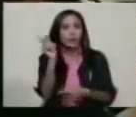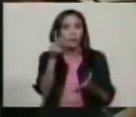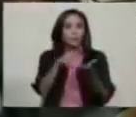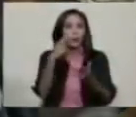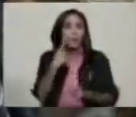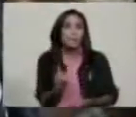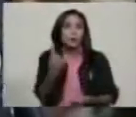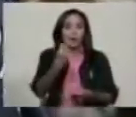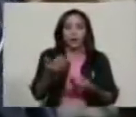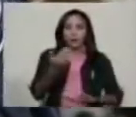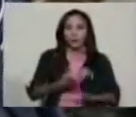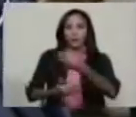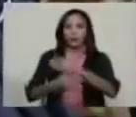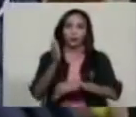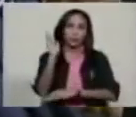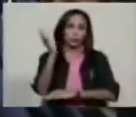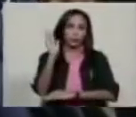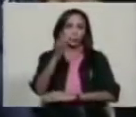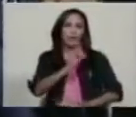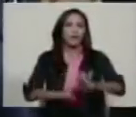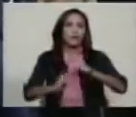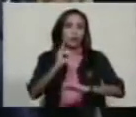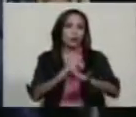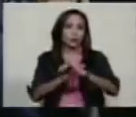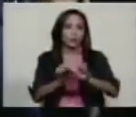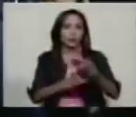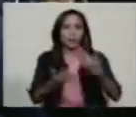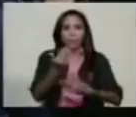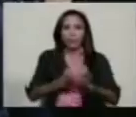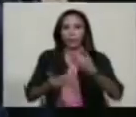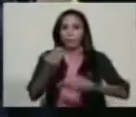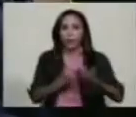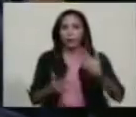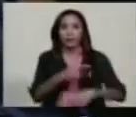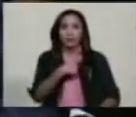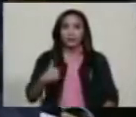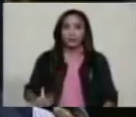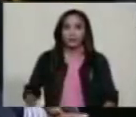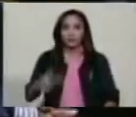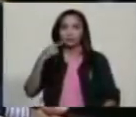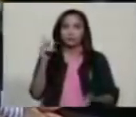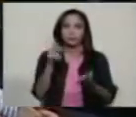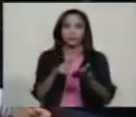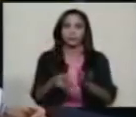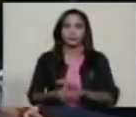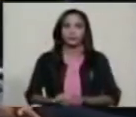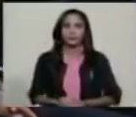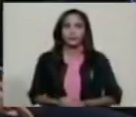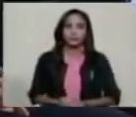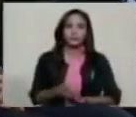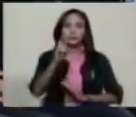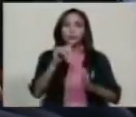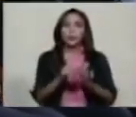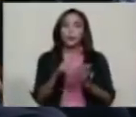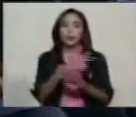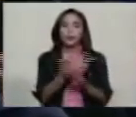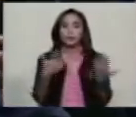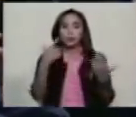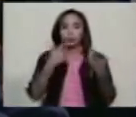primera exposición internacional de importación de China en Shanghái